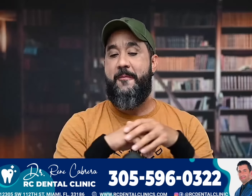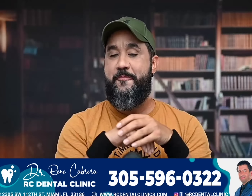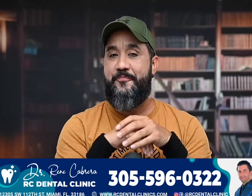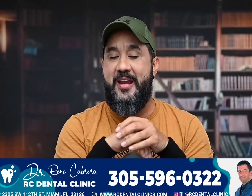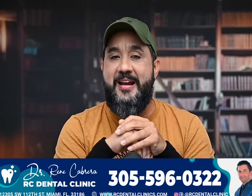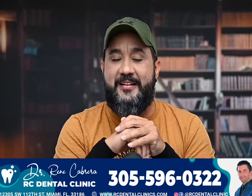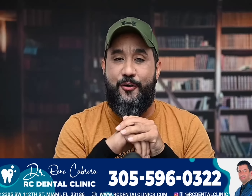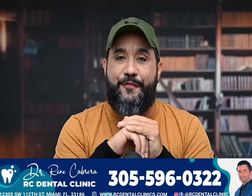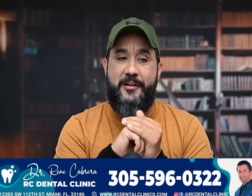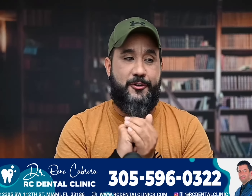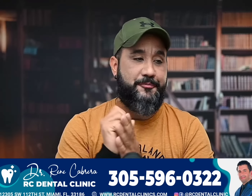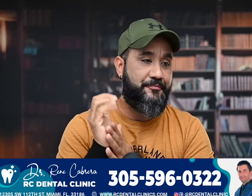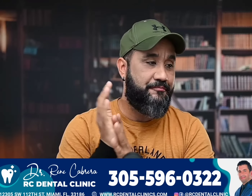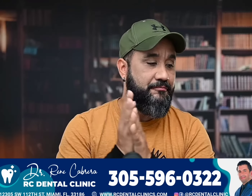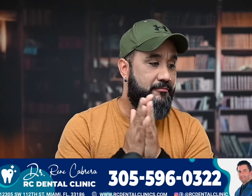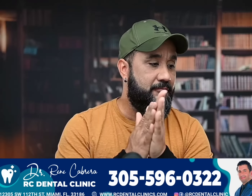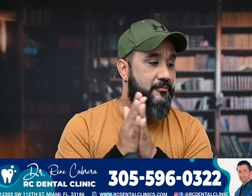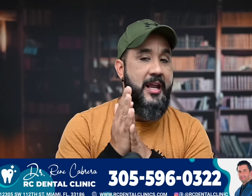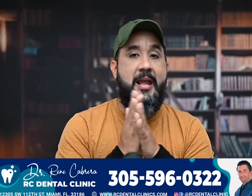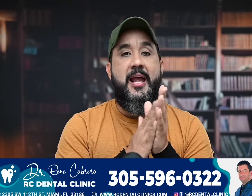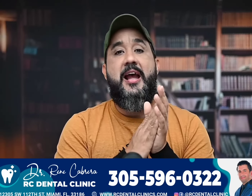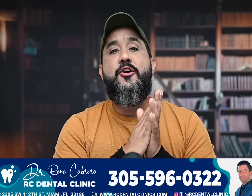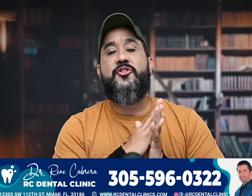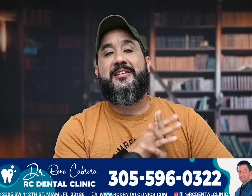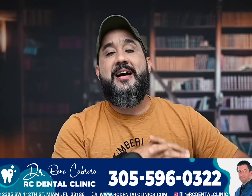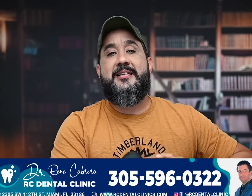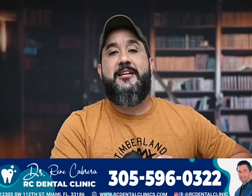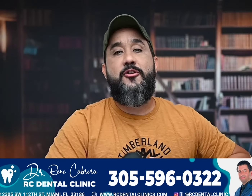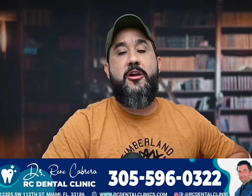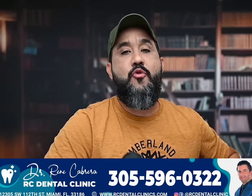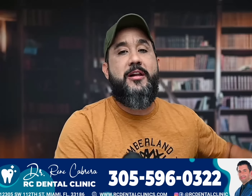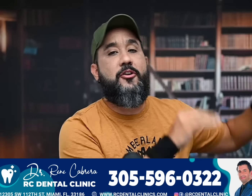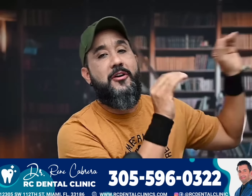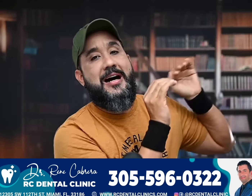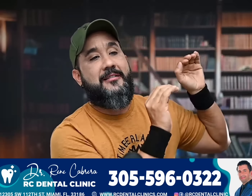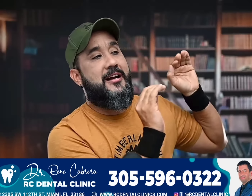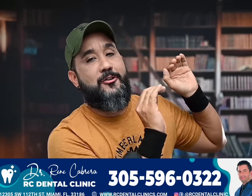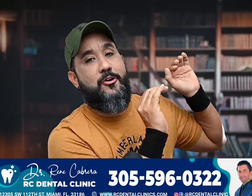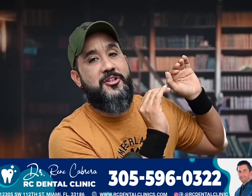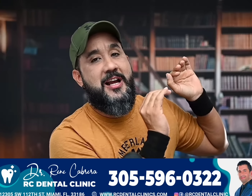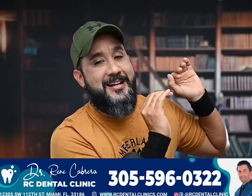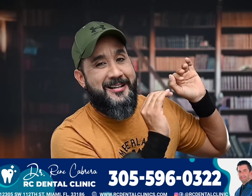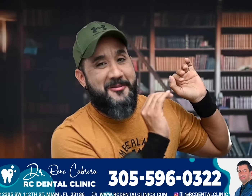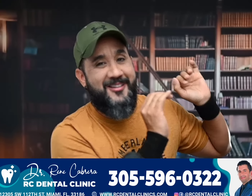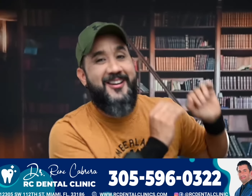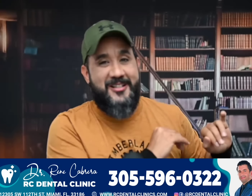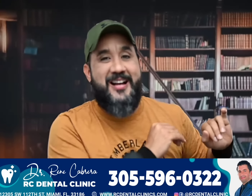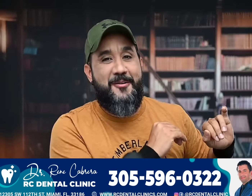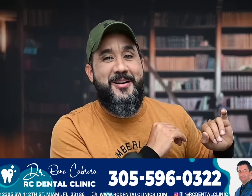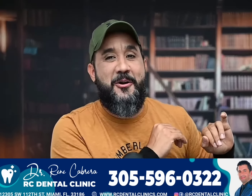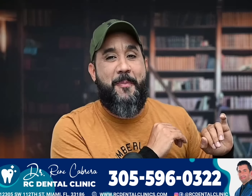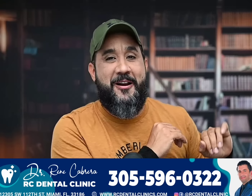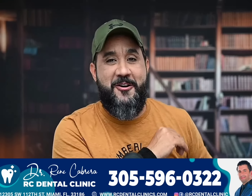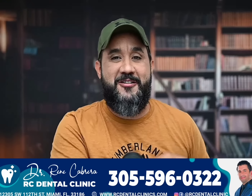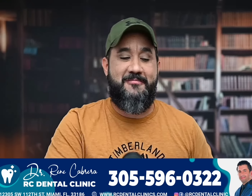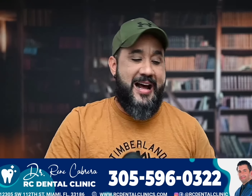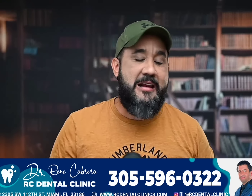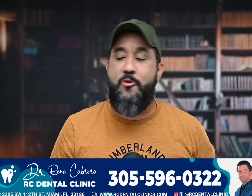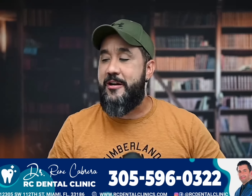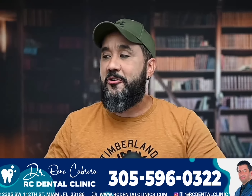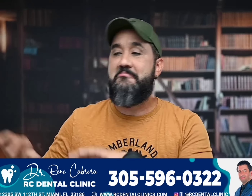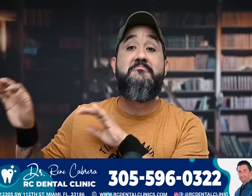Cuba en este conflicto ellos se están haciendo el muerto hasta que todos se hayan ido usted sabe cómo hacen los perros no